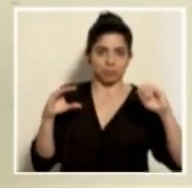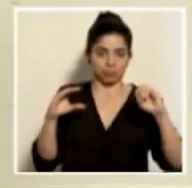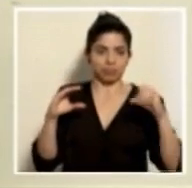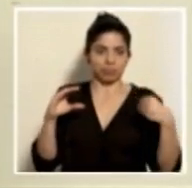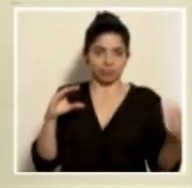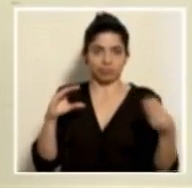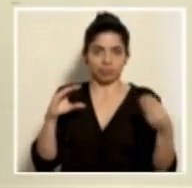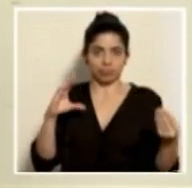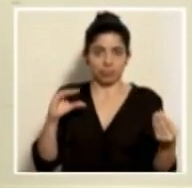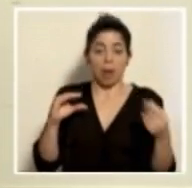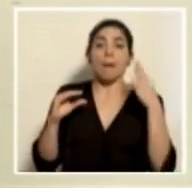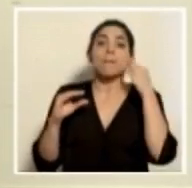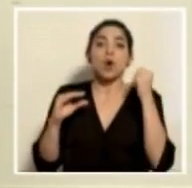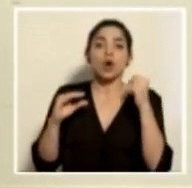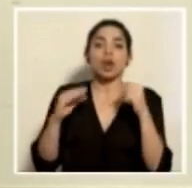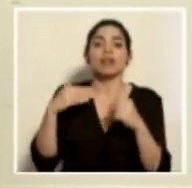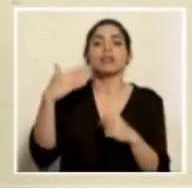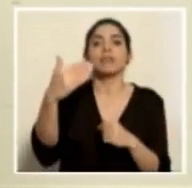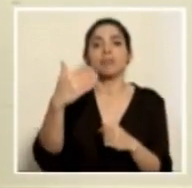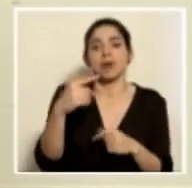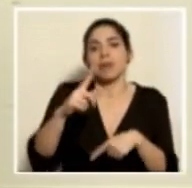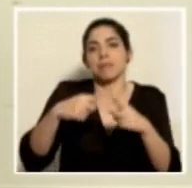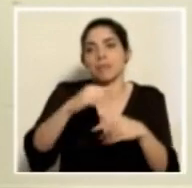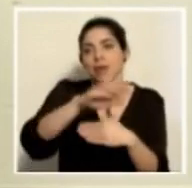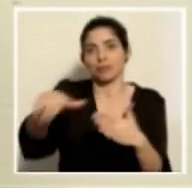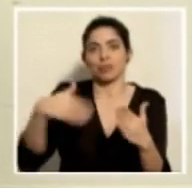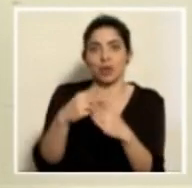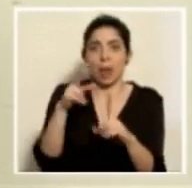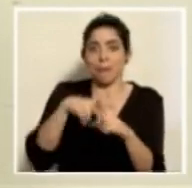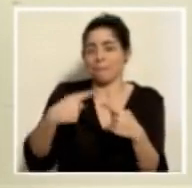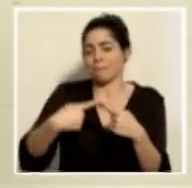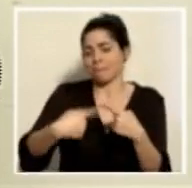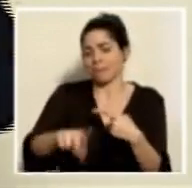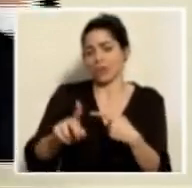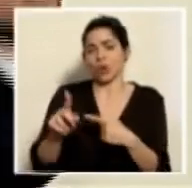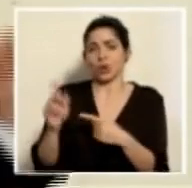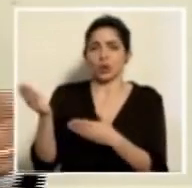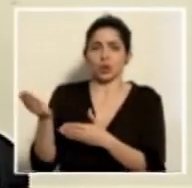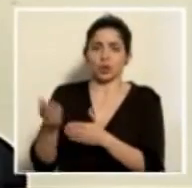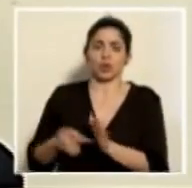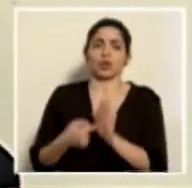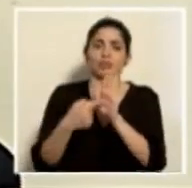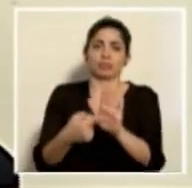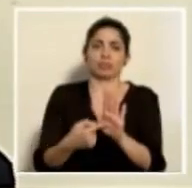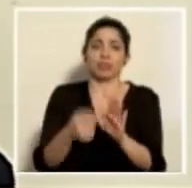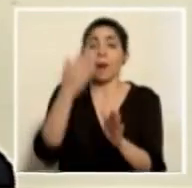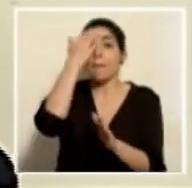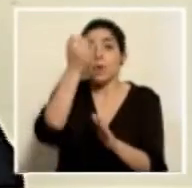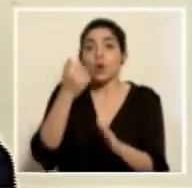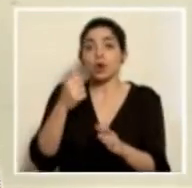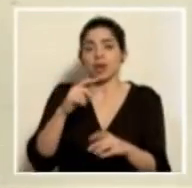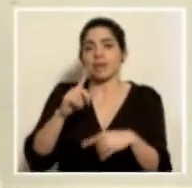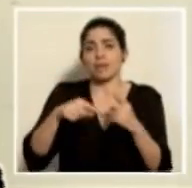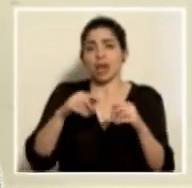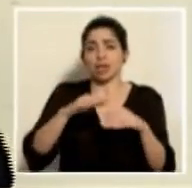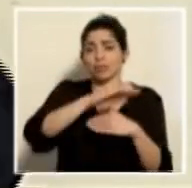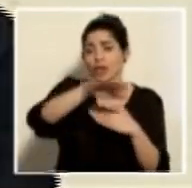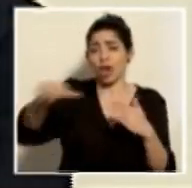indicando que hacia eso vamos. Y eso será presentado muy próximamente en el marco de toda la reducción que requerimos,